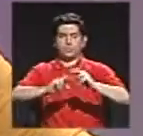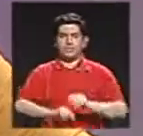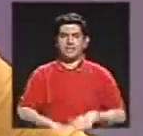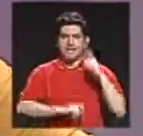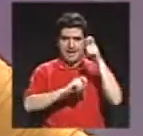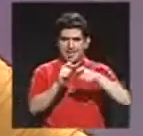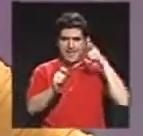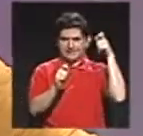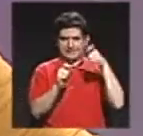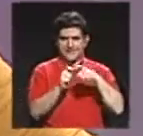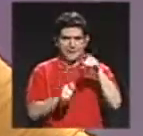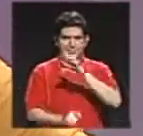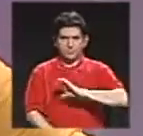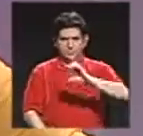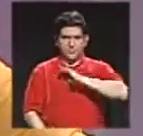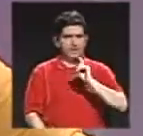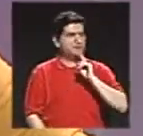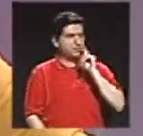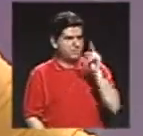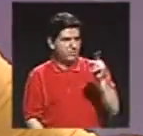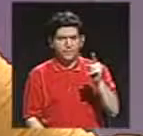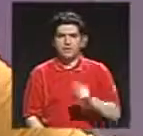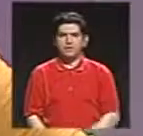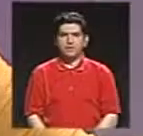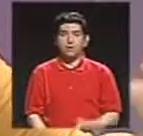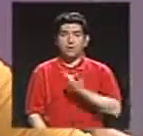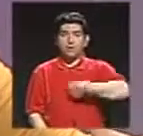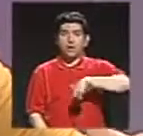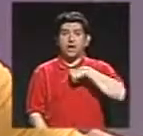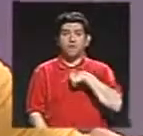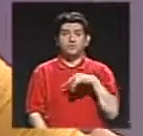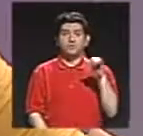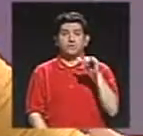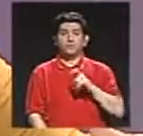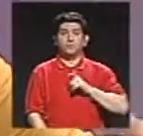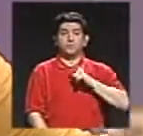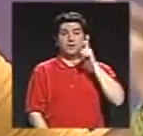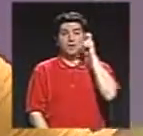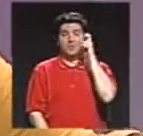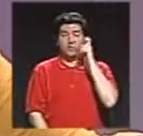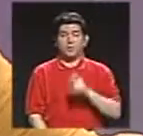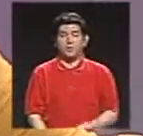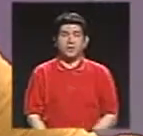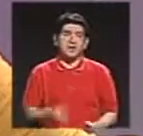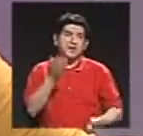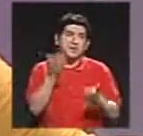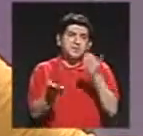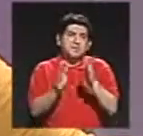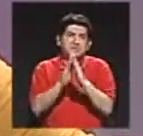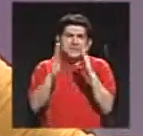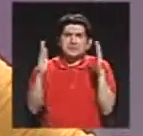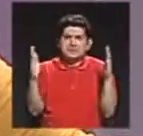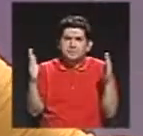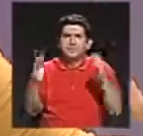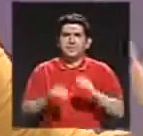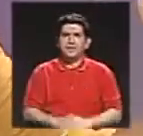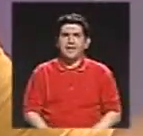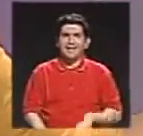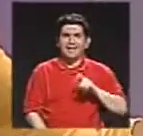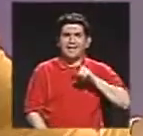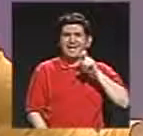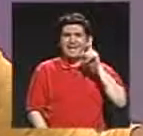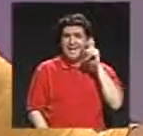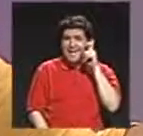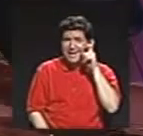son precisamente esos rasgos como decía ella los que nos ponen como género eh yo lo ampliaría más digamos eh Como